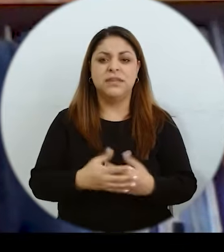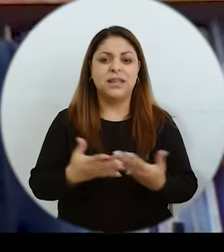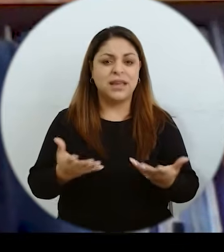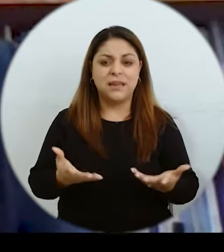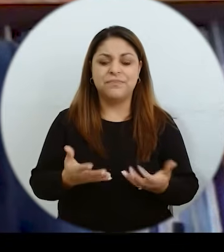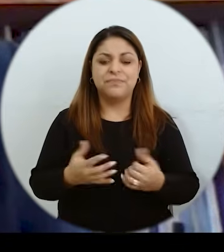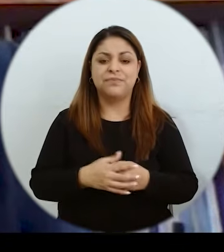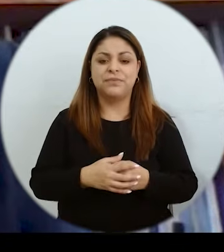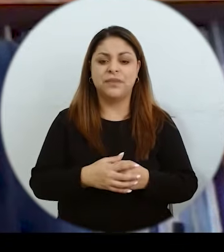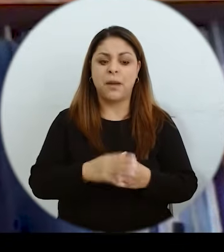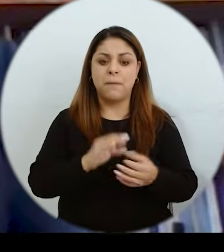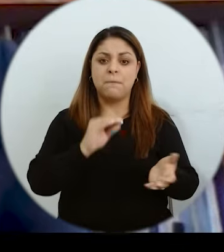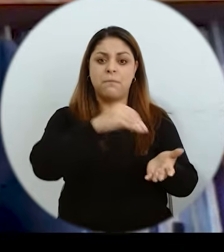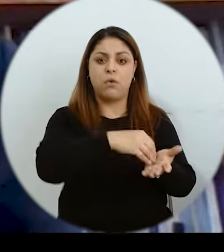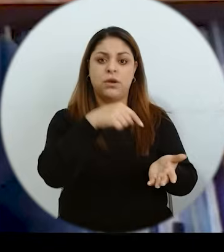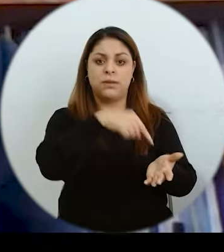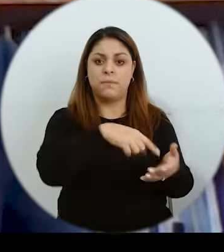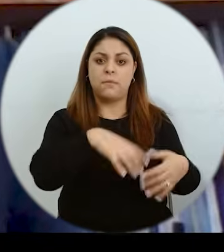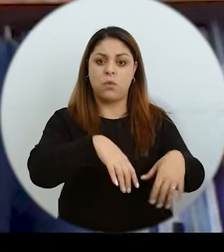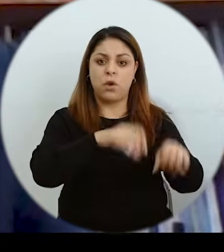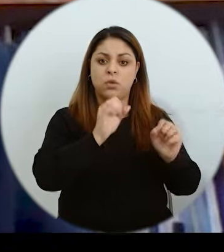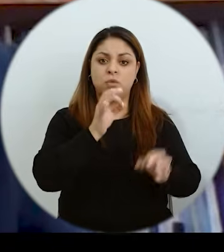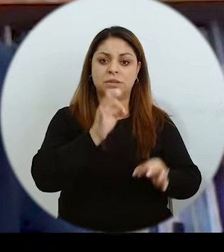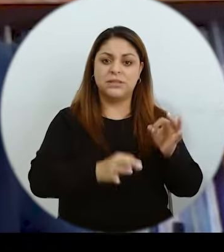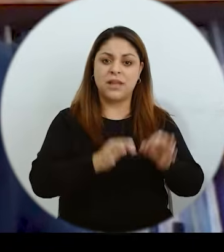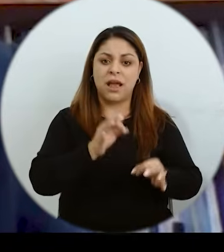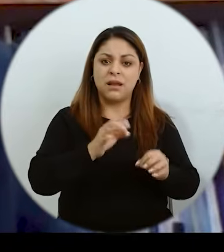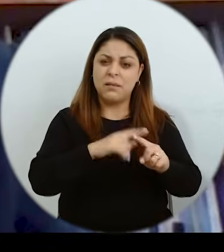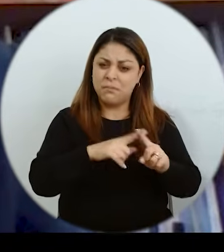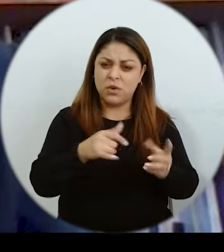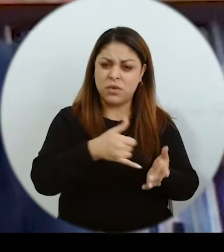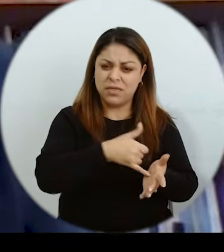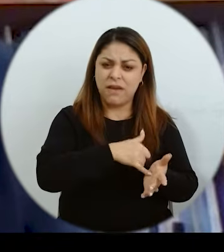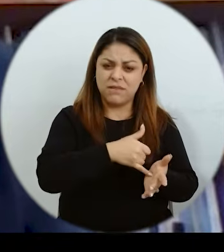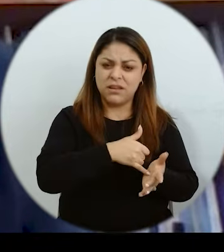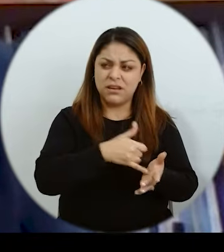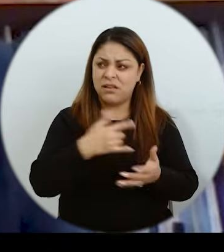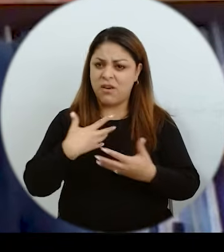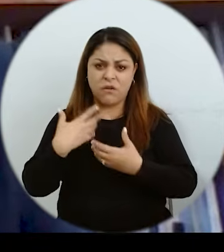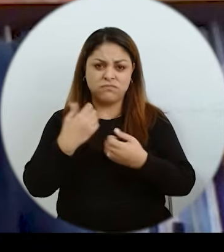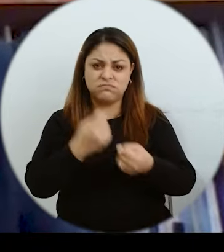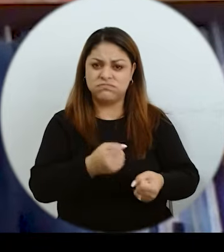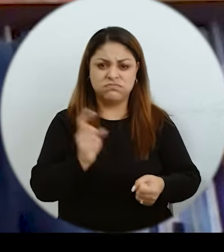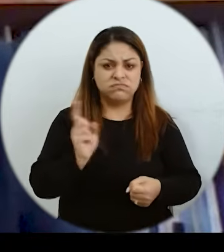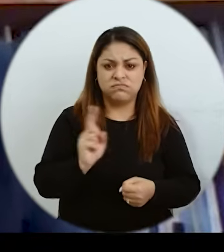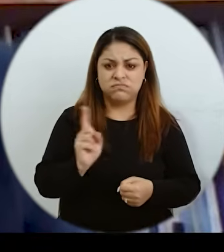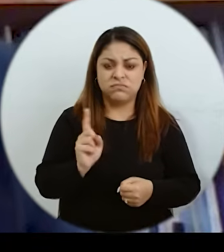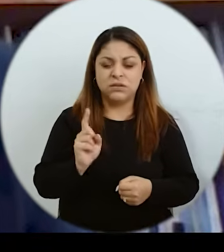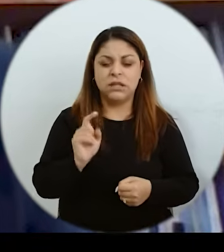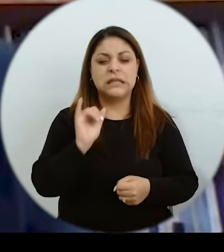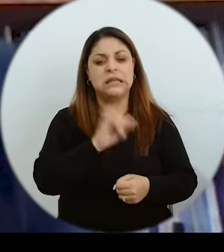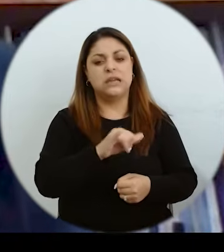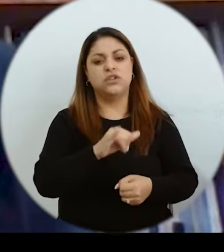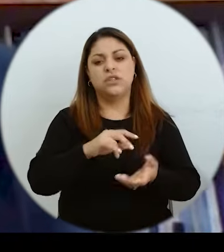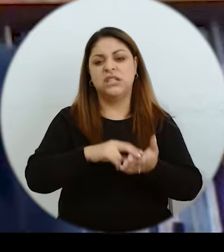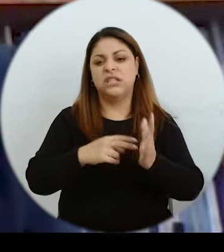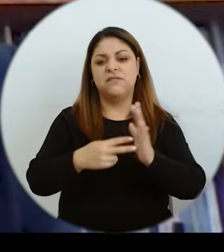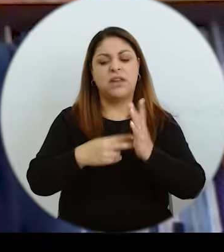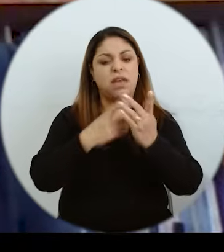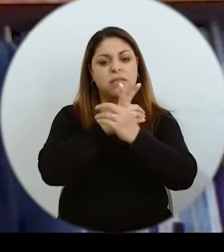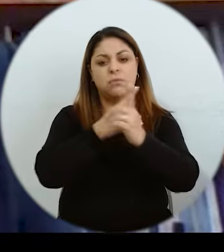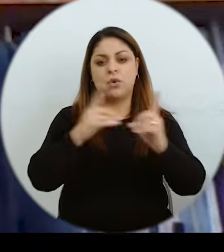Una sociedad donde se plantea un poder judicial con una débil